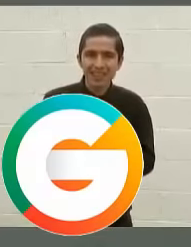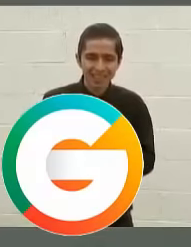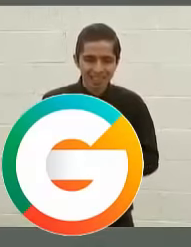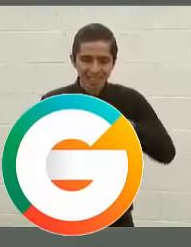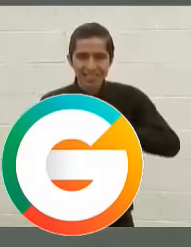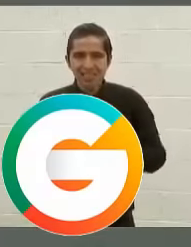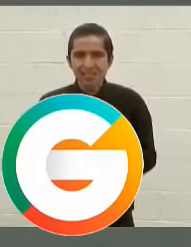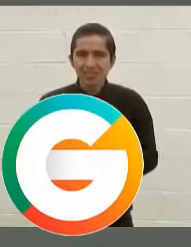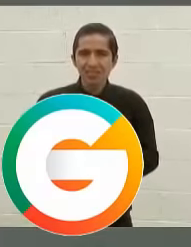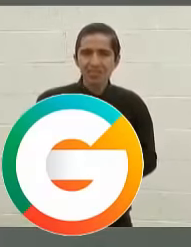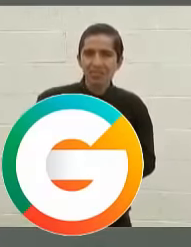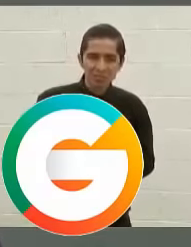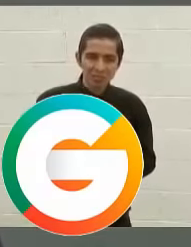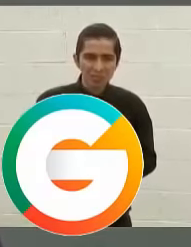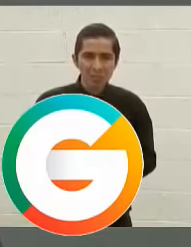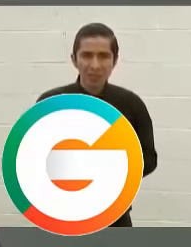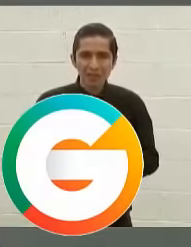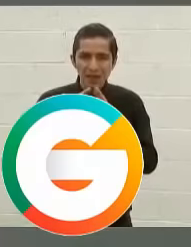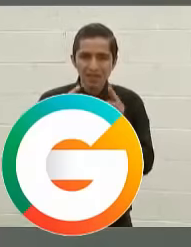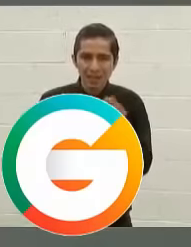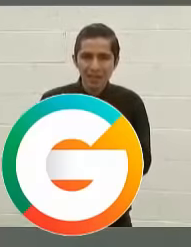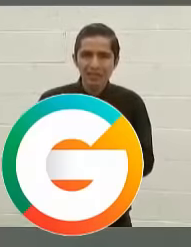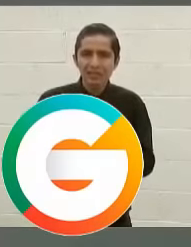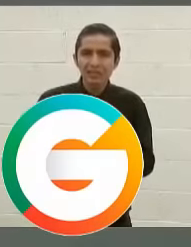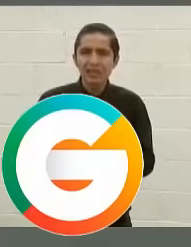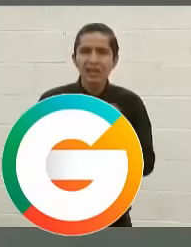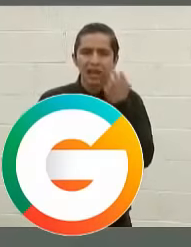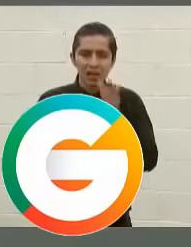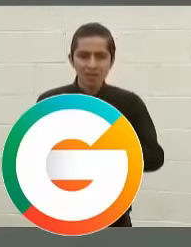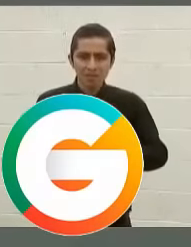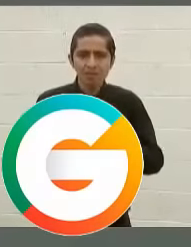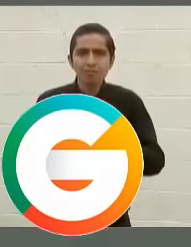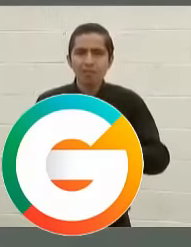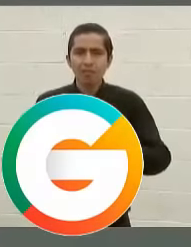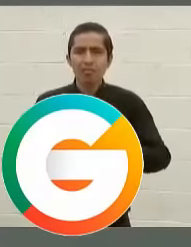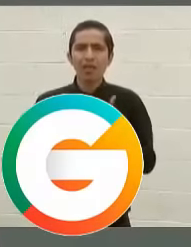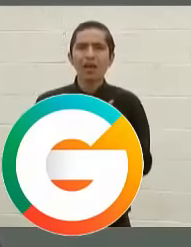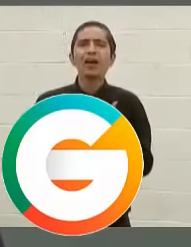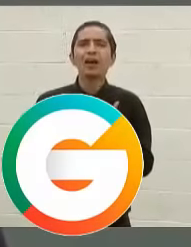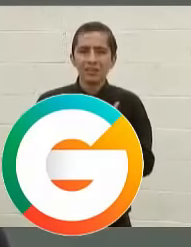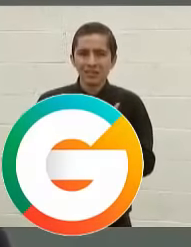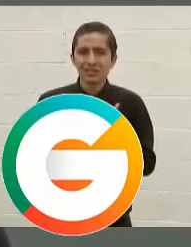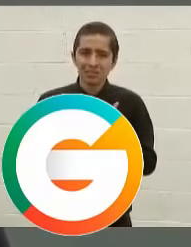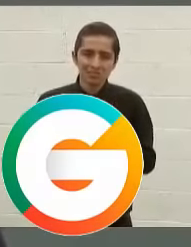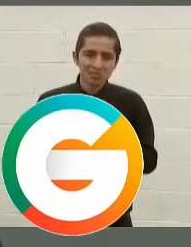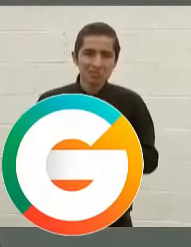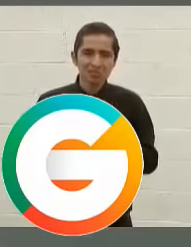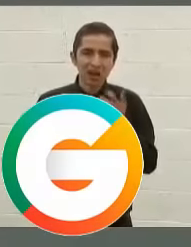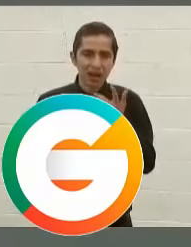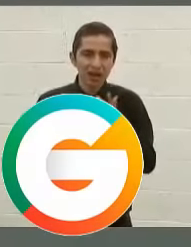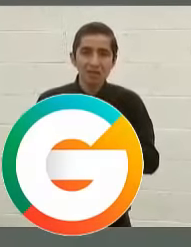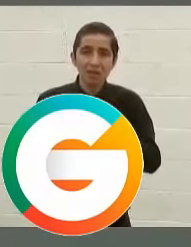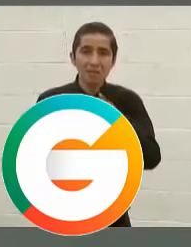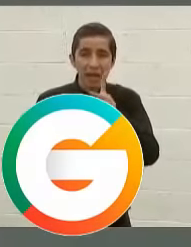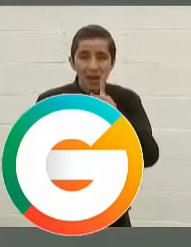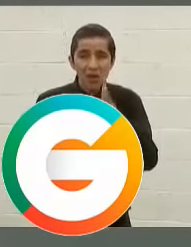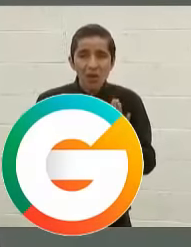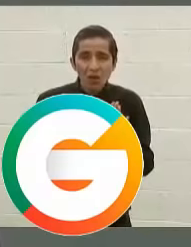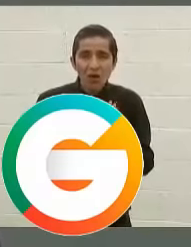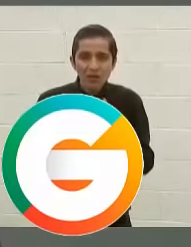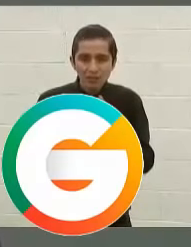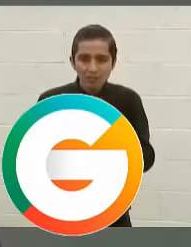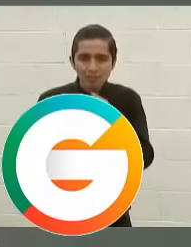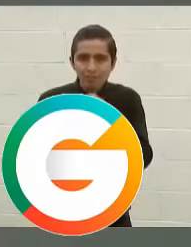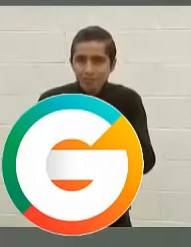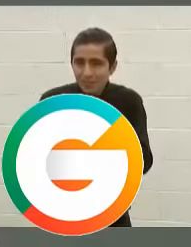criminales de diverso tipo tuviera presencia en la Ciudad de México. Francamente, en una